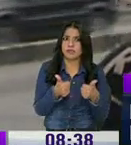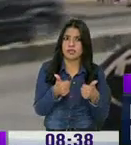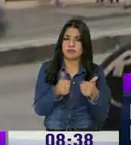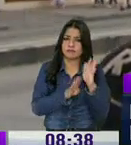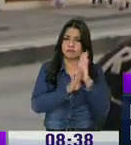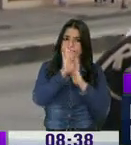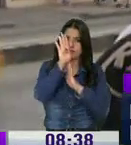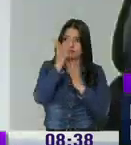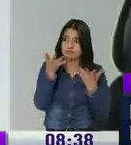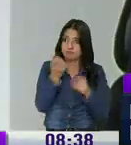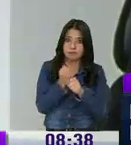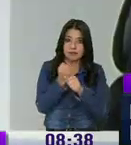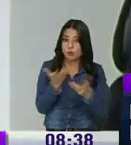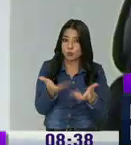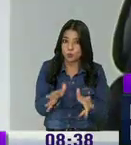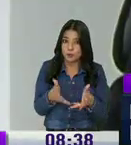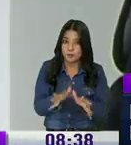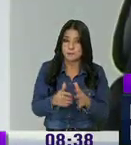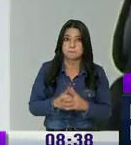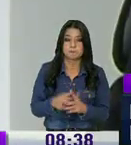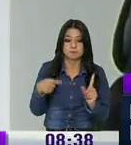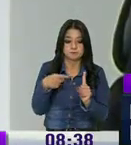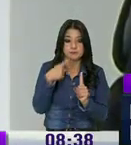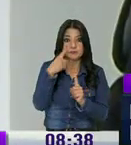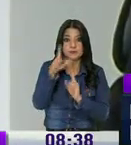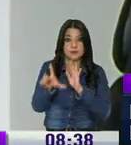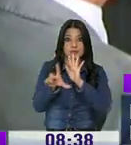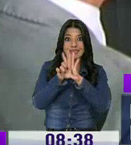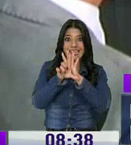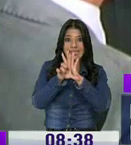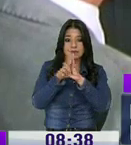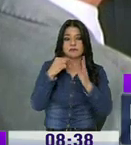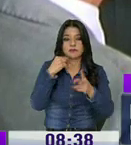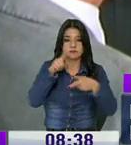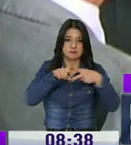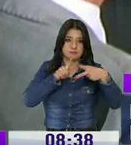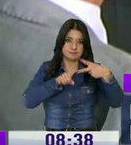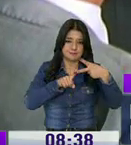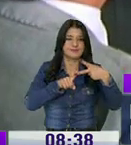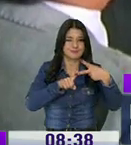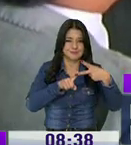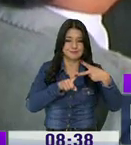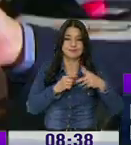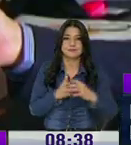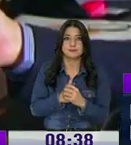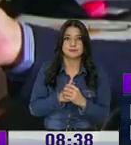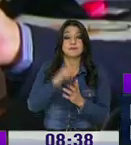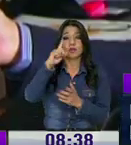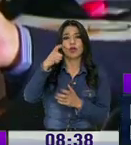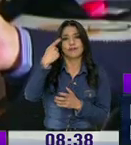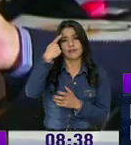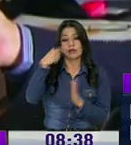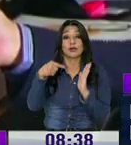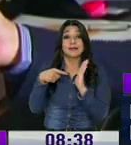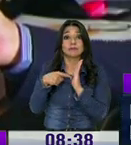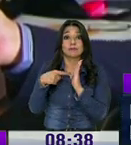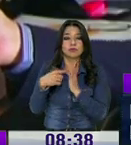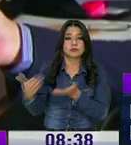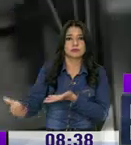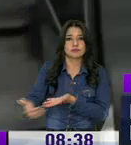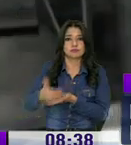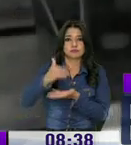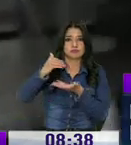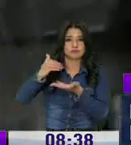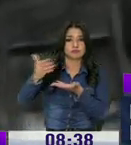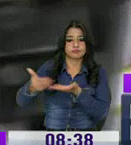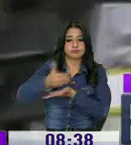existe trabajo para la gente. Para Fidel Márquez, la ley per se tiene dos haces, pues le permitió al Ejecutivo mantener el